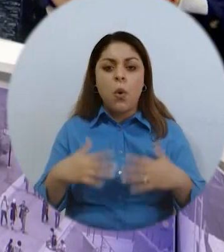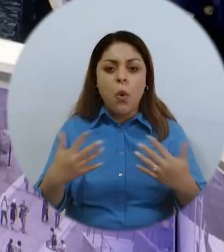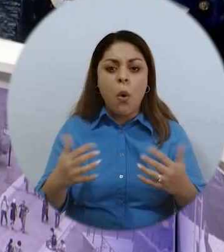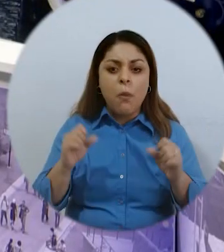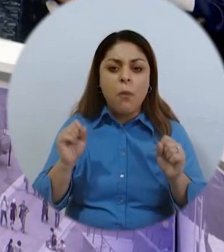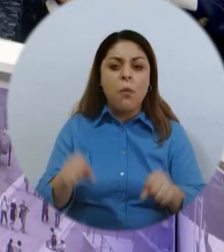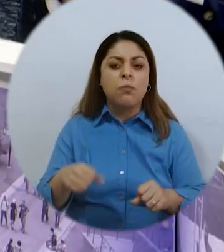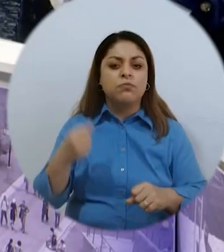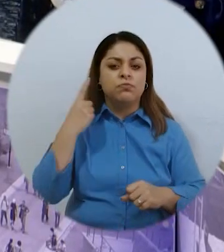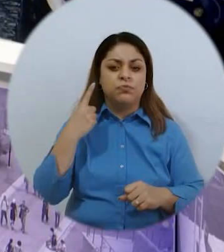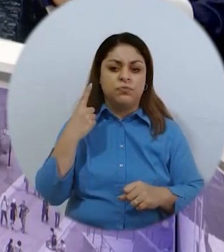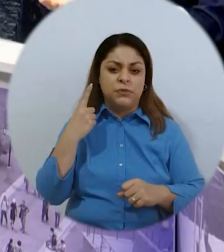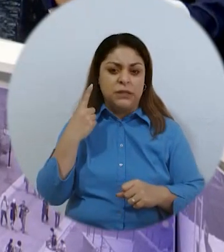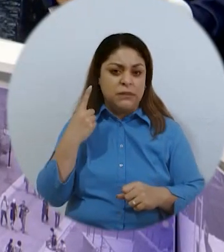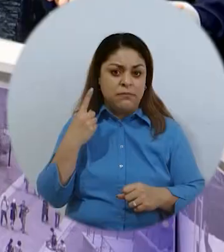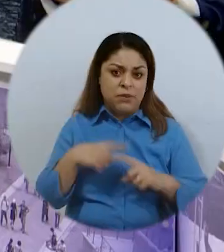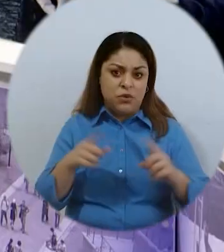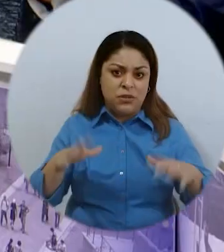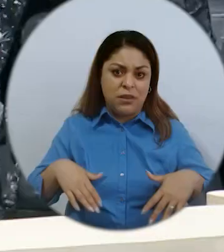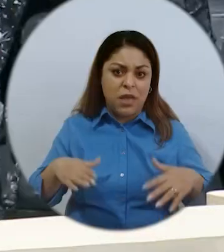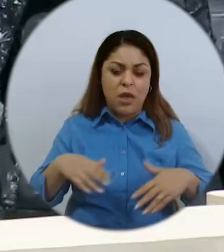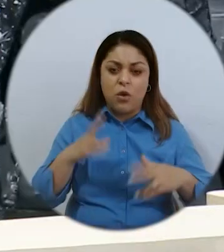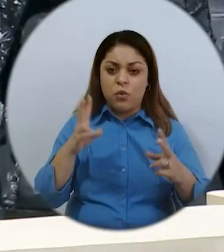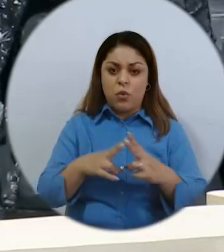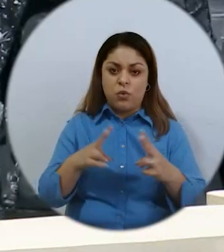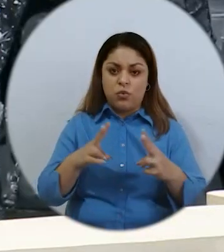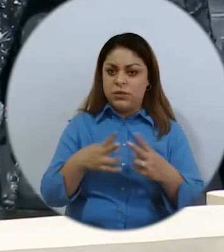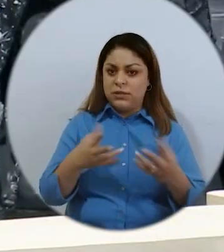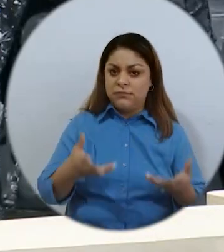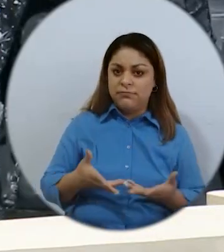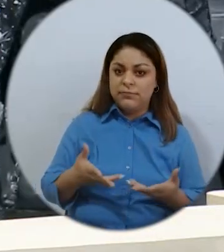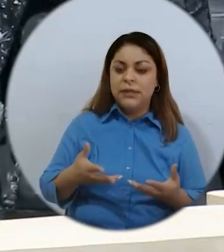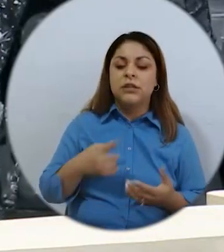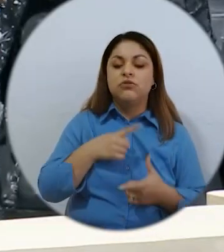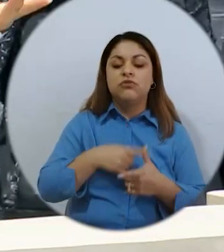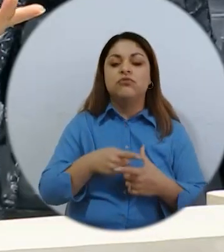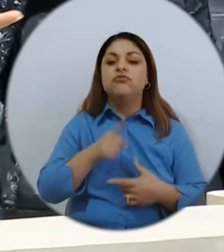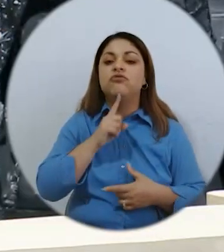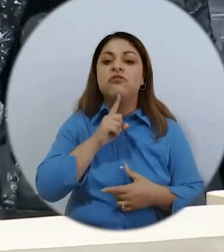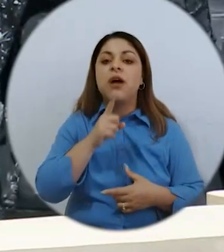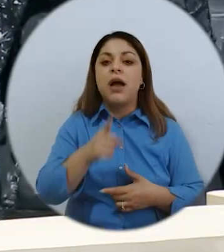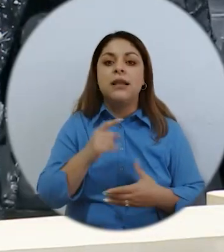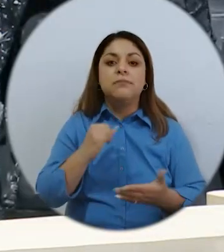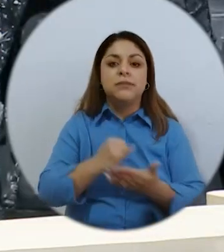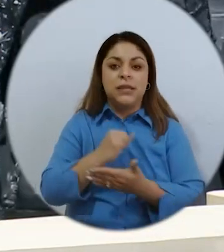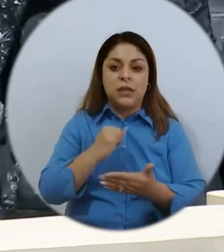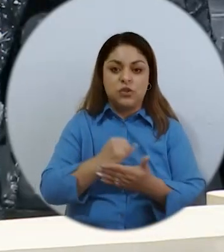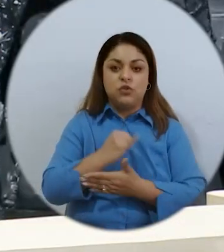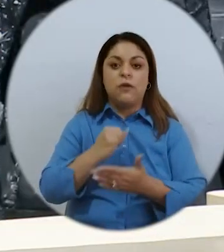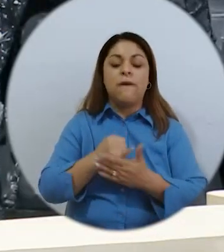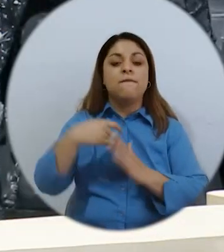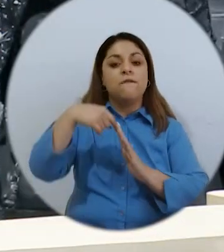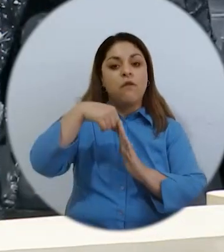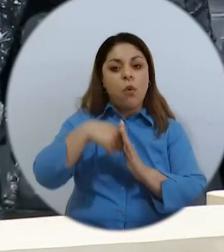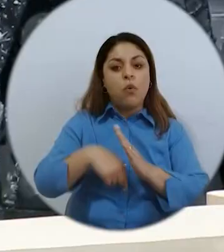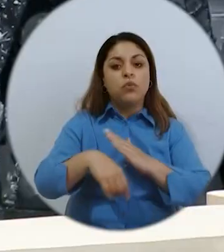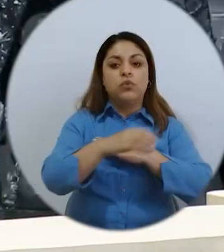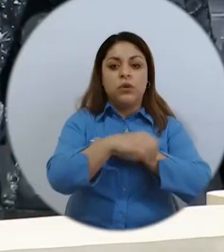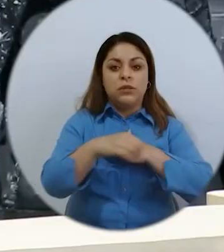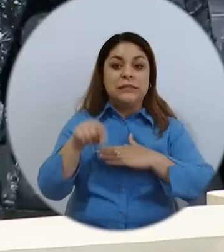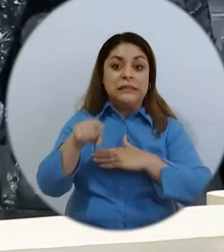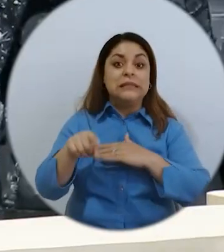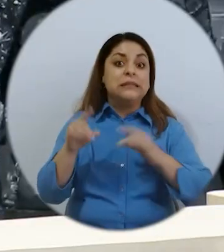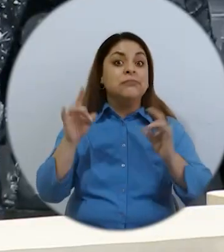podemos comprender o explotar algo si no lo conocemos. Y realmente la investigación en fondos del océano